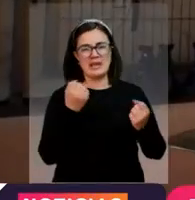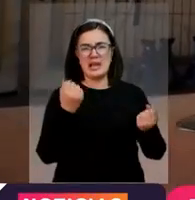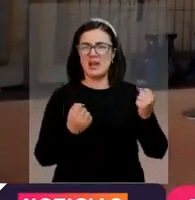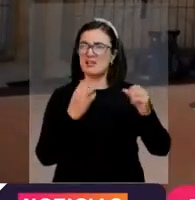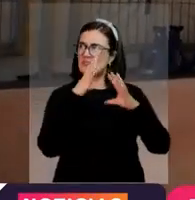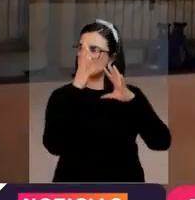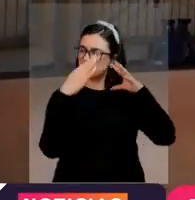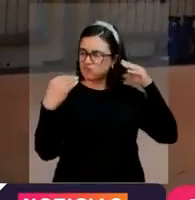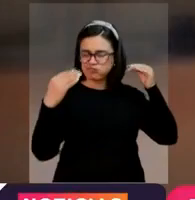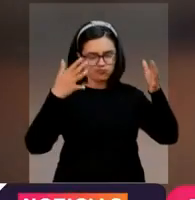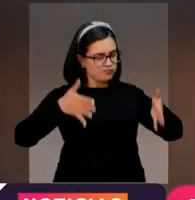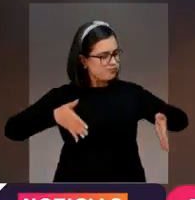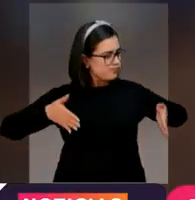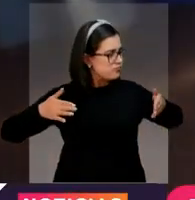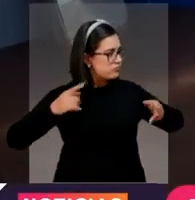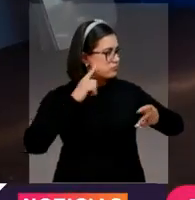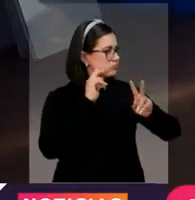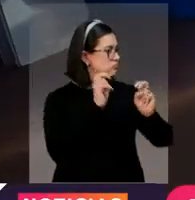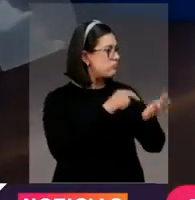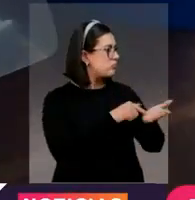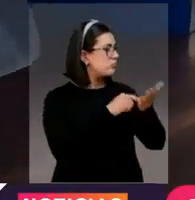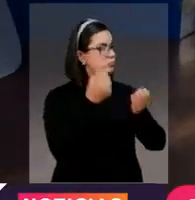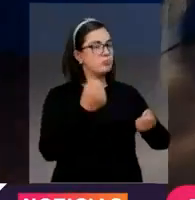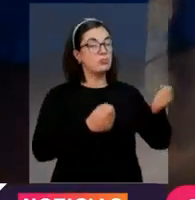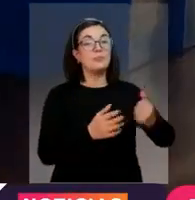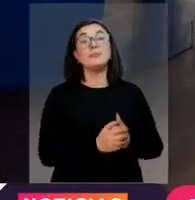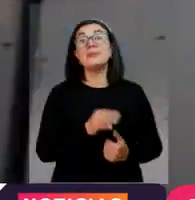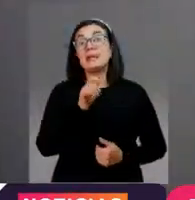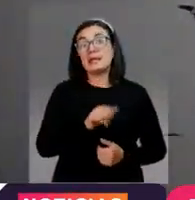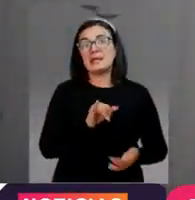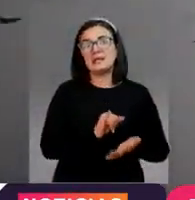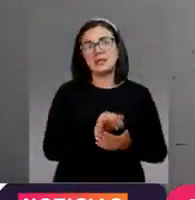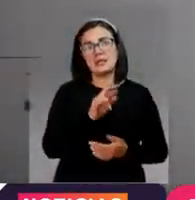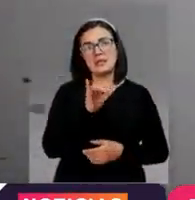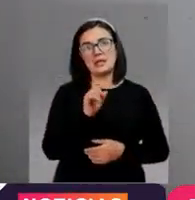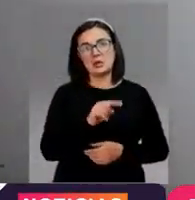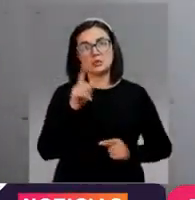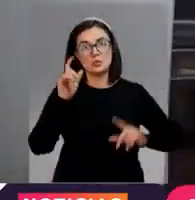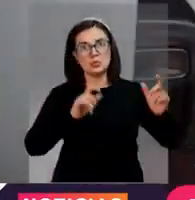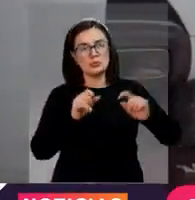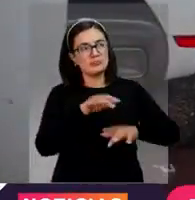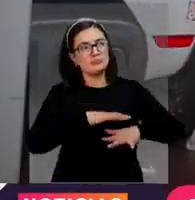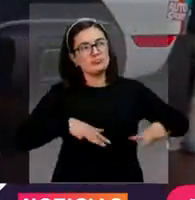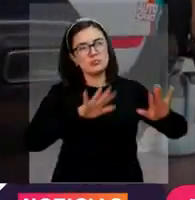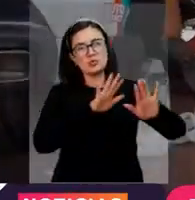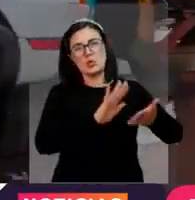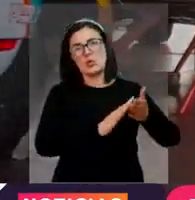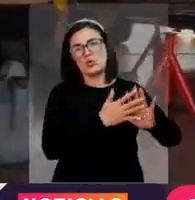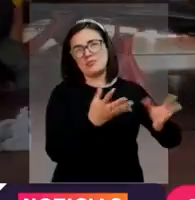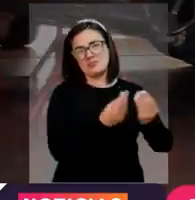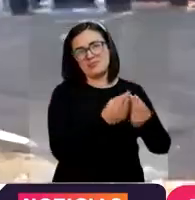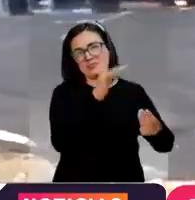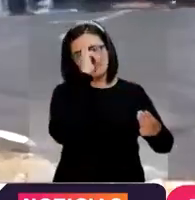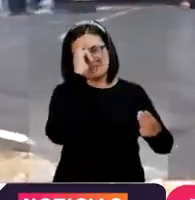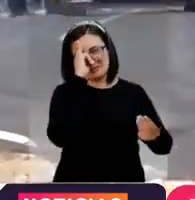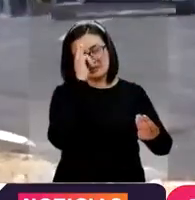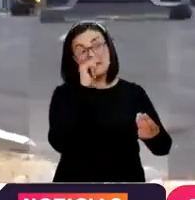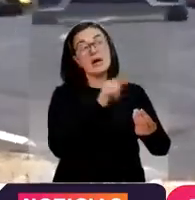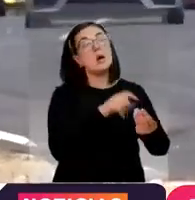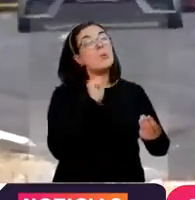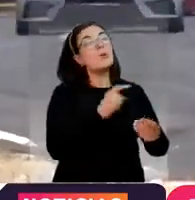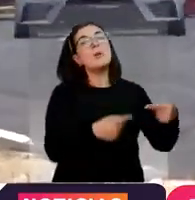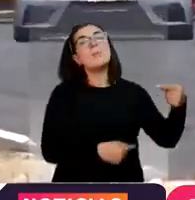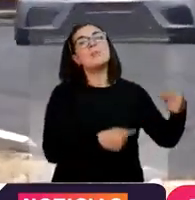diferenciar el tema del pilotaje el rey de turismos es una categoría regional de la comunidad autónoma de madrid y sólo se compite del